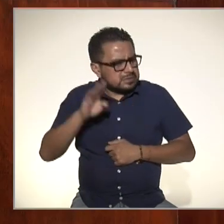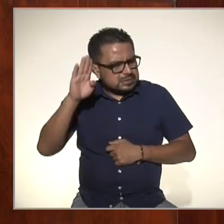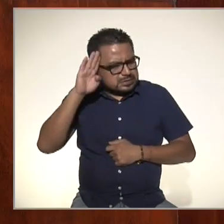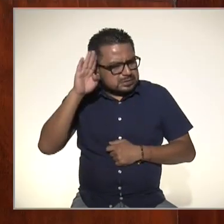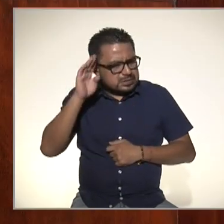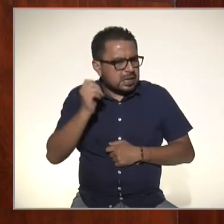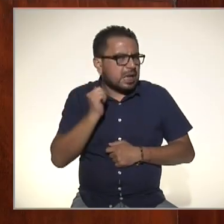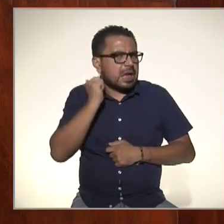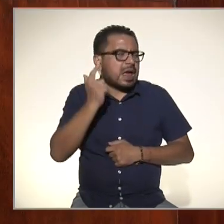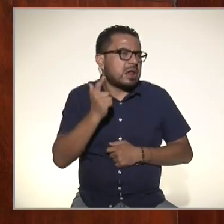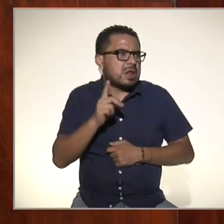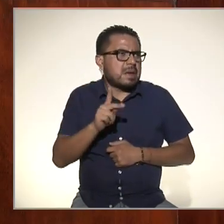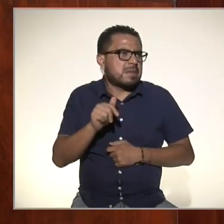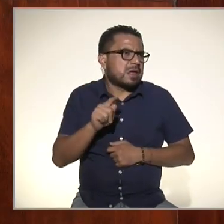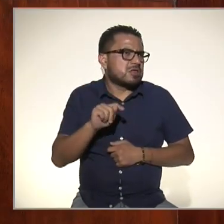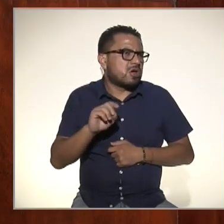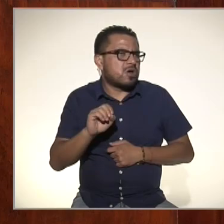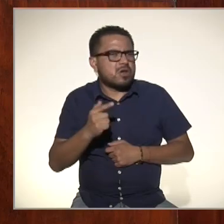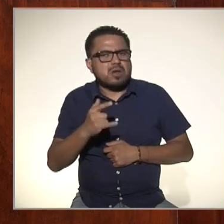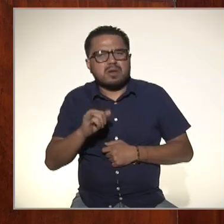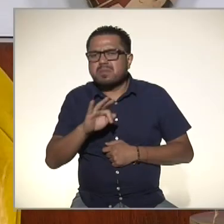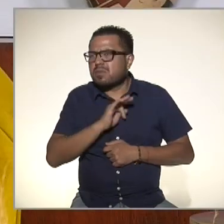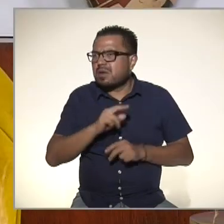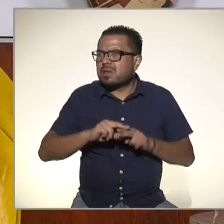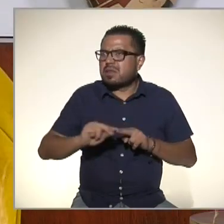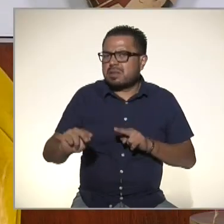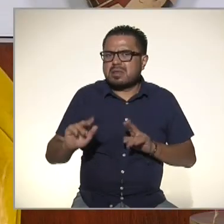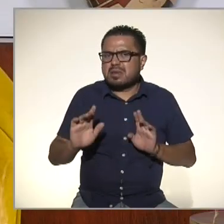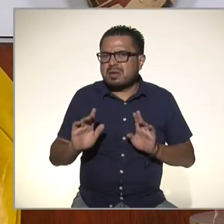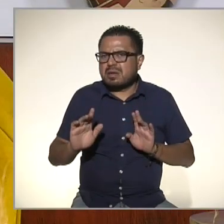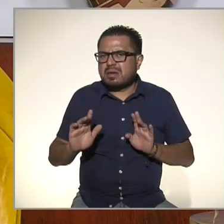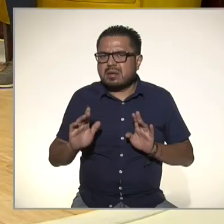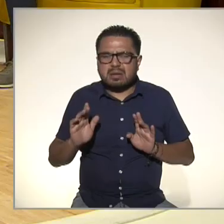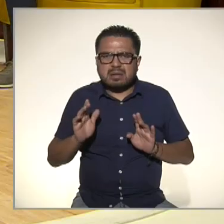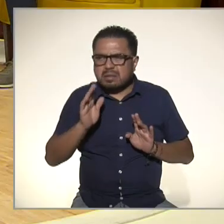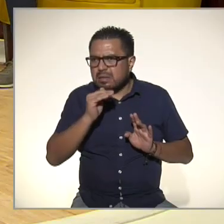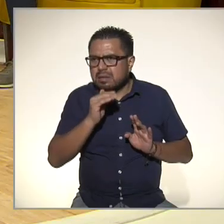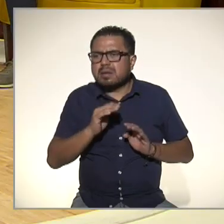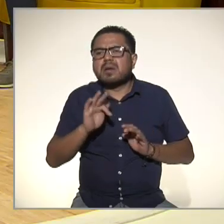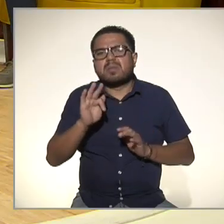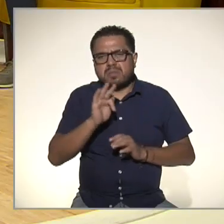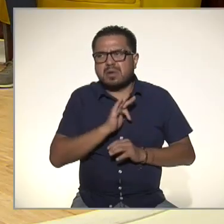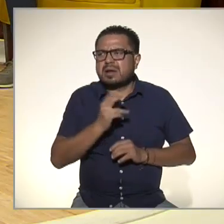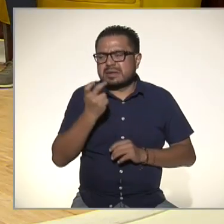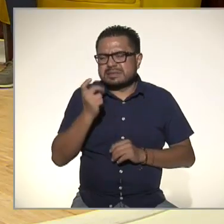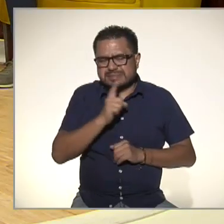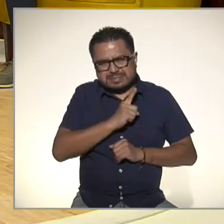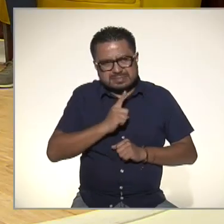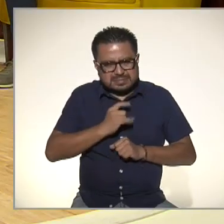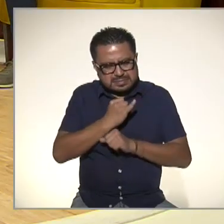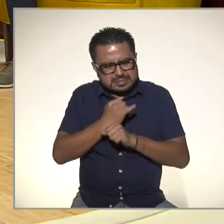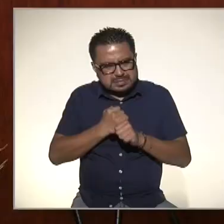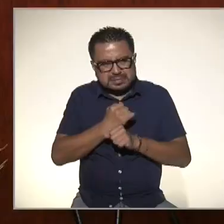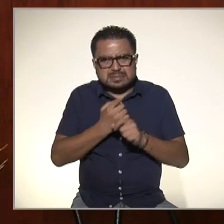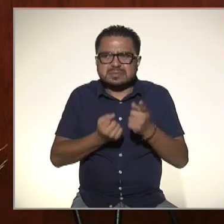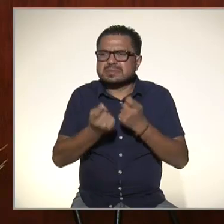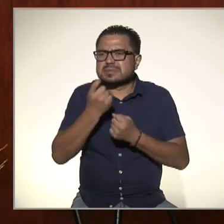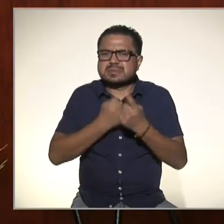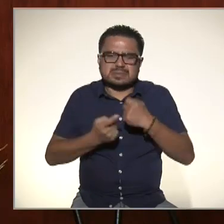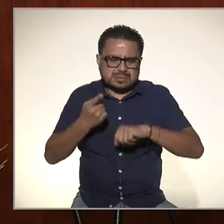es algo patológico, ¿no? ¿Y podría ser una eyaculación retrógrada? Podría ser, digo, ahí habría que evaluar. Hay algunas